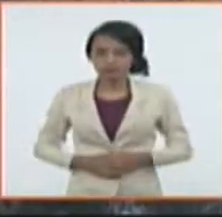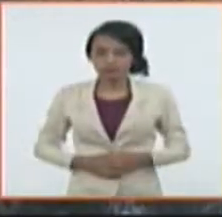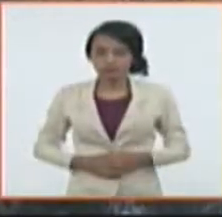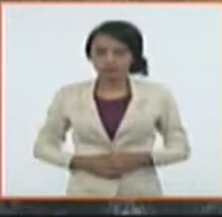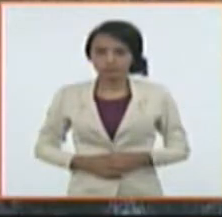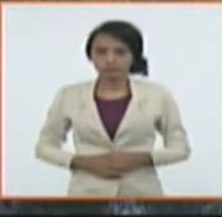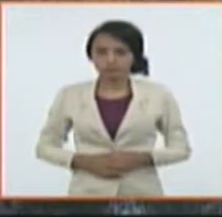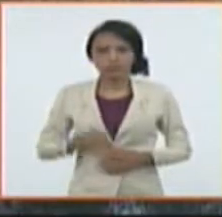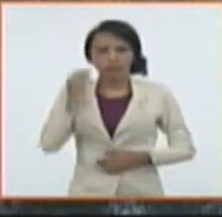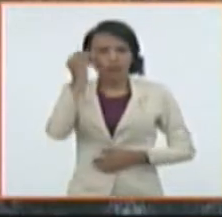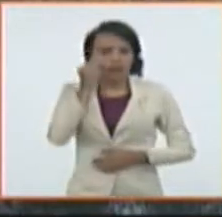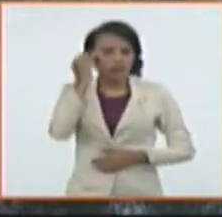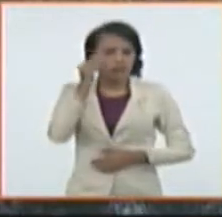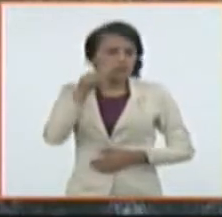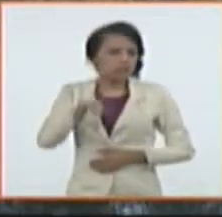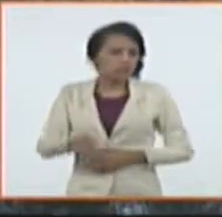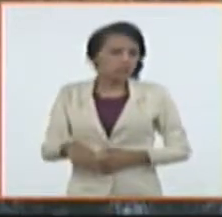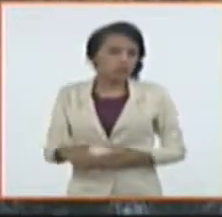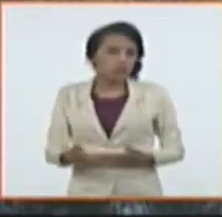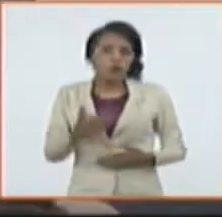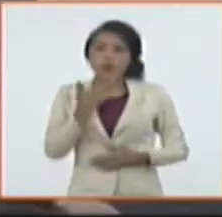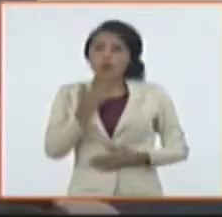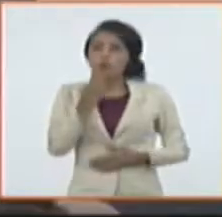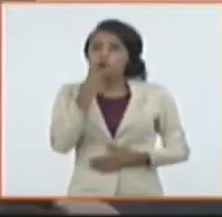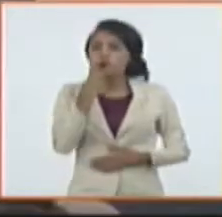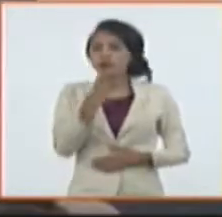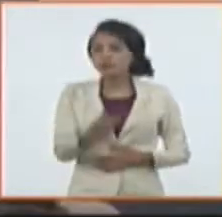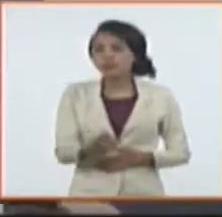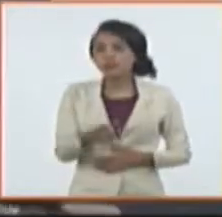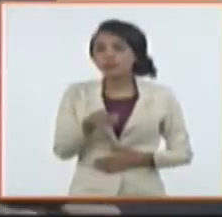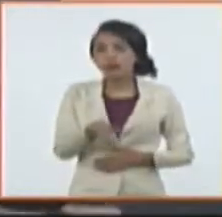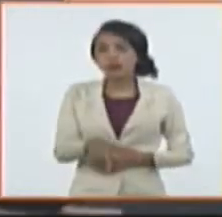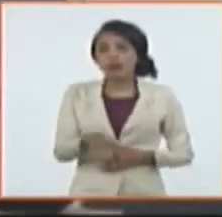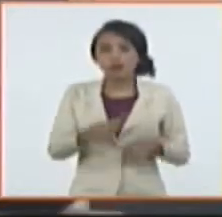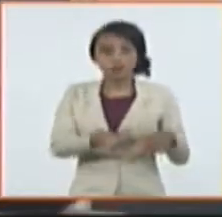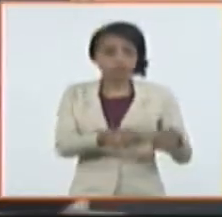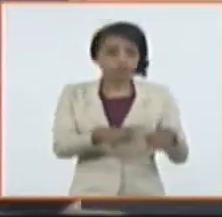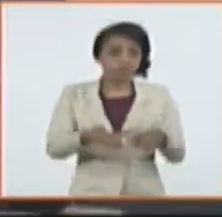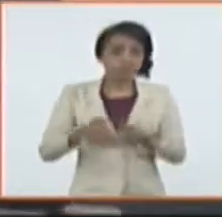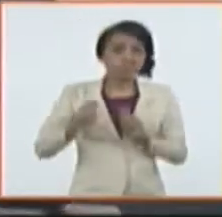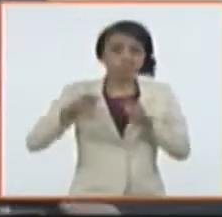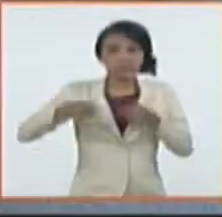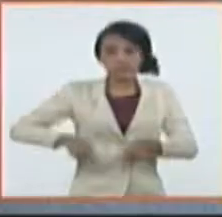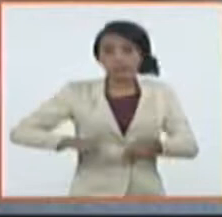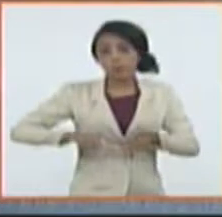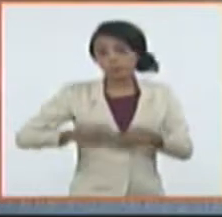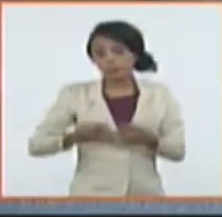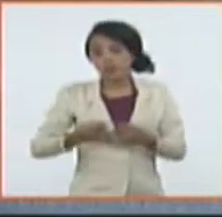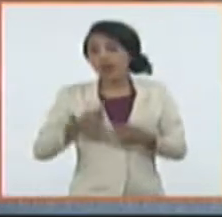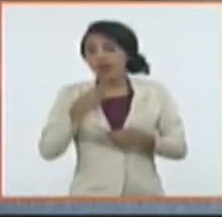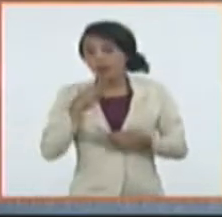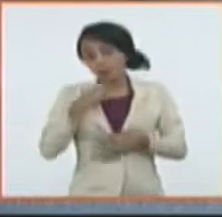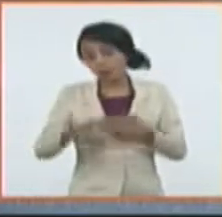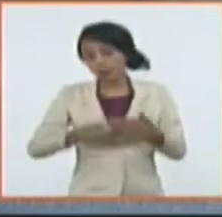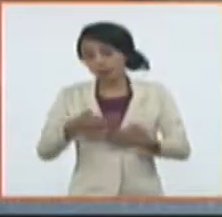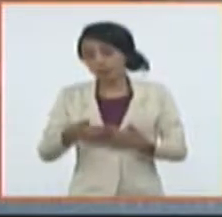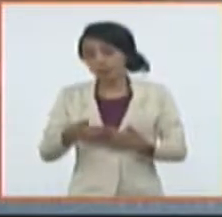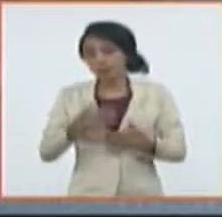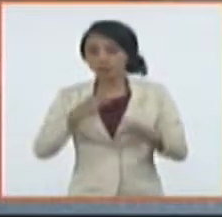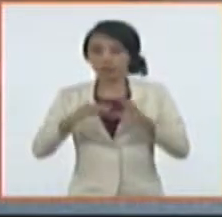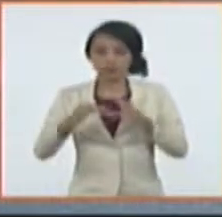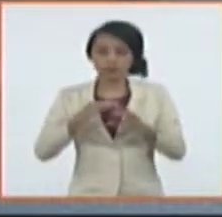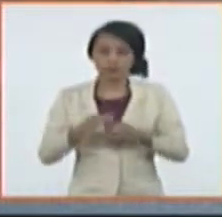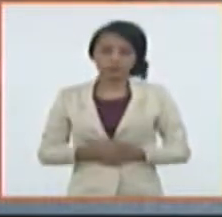esto? Y tiene que ver sobre todo cómo enfrentamos las matrices que nos están tratando de imponer desde el punto de vista de la comunicación. Bueno, en primer lugar, el 11 de julio no